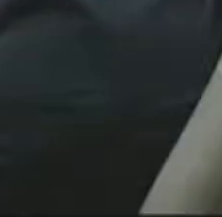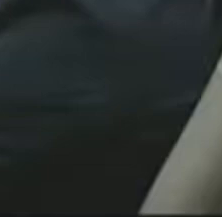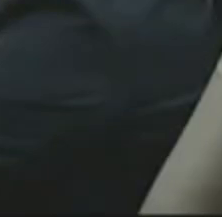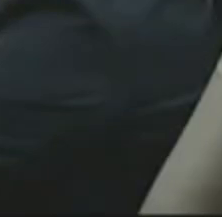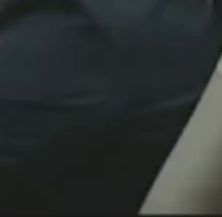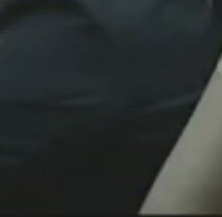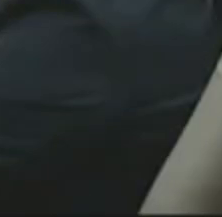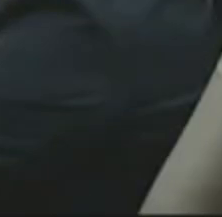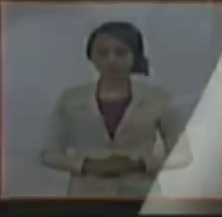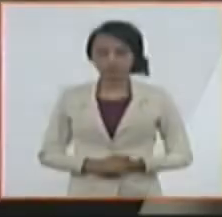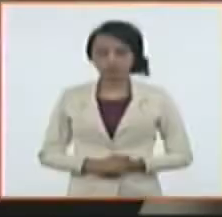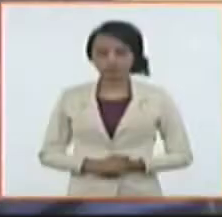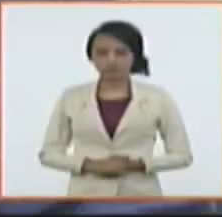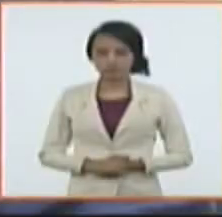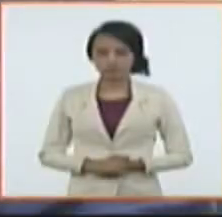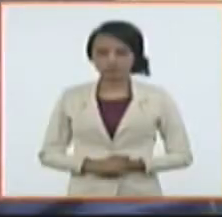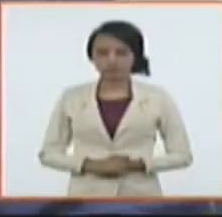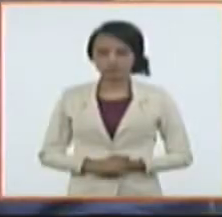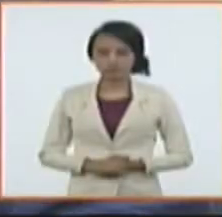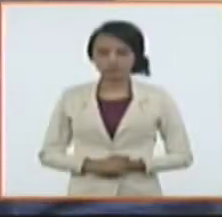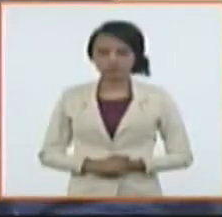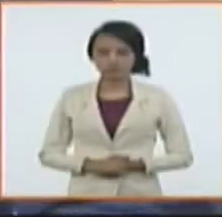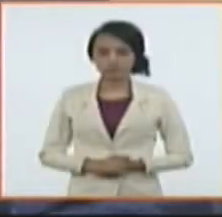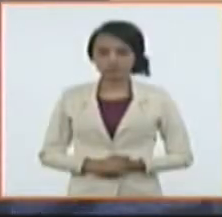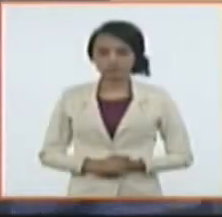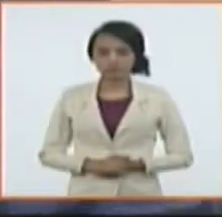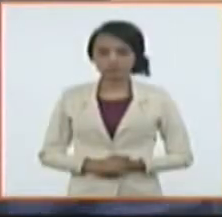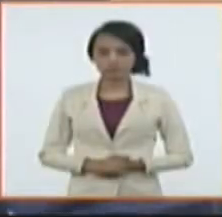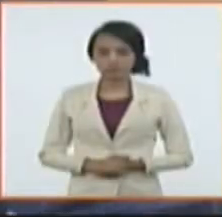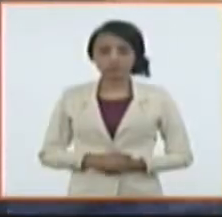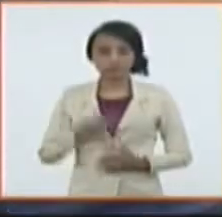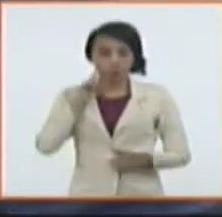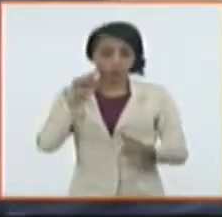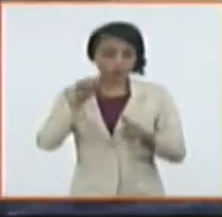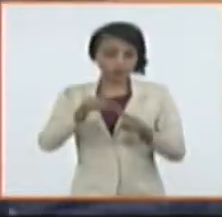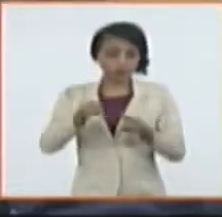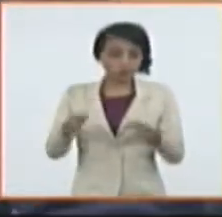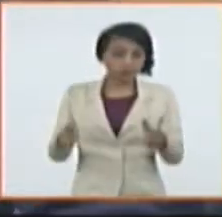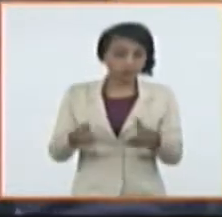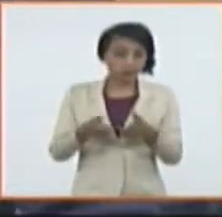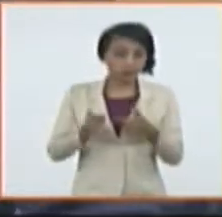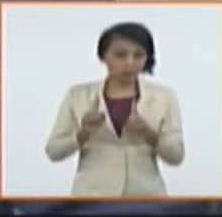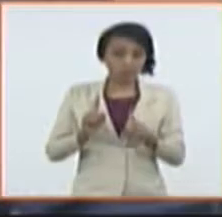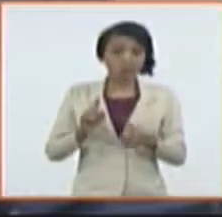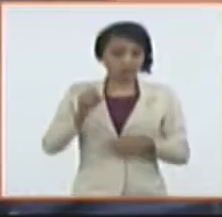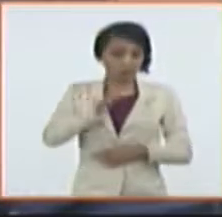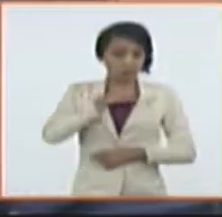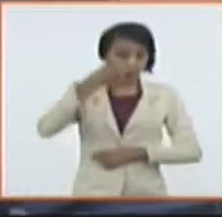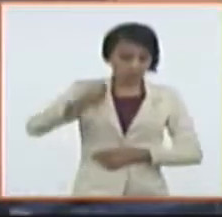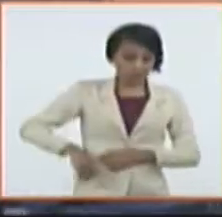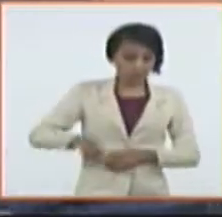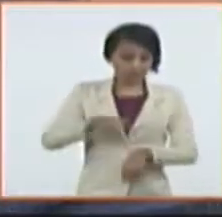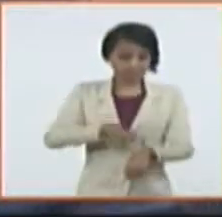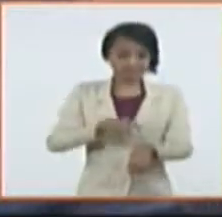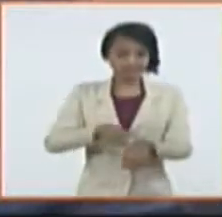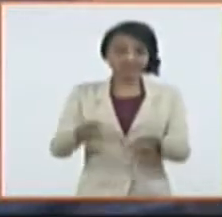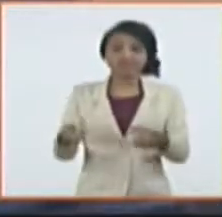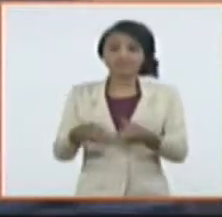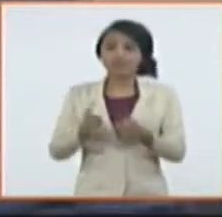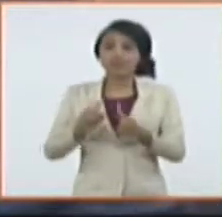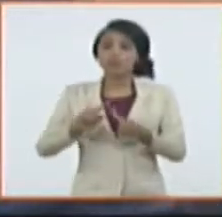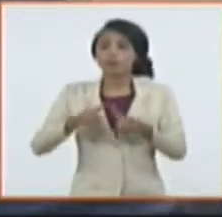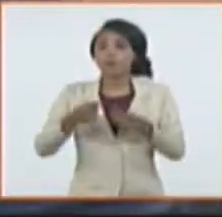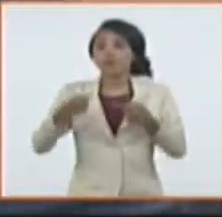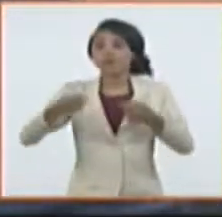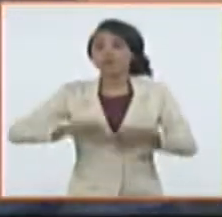El objetivo de la intervención que nosotros queremos realizar en la tarde de hoy, aprovechando esta importante reunión, que creo que es una reunión que habrá que sistematizar